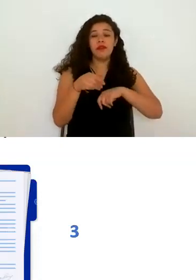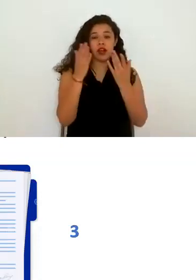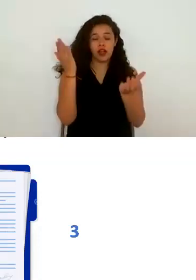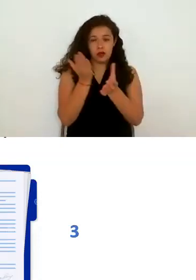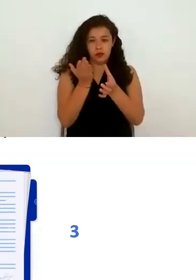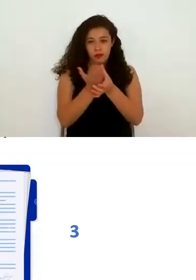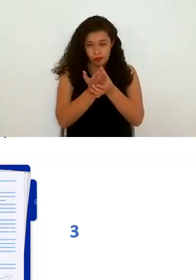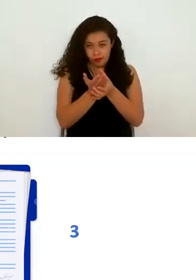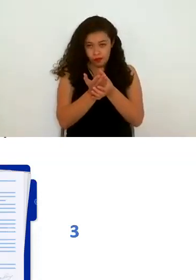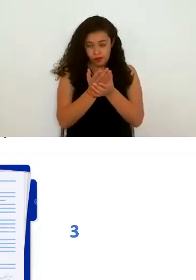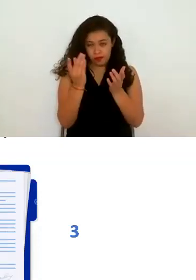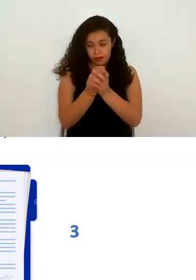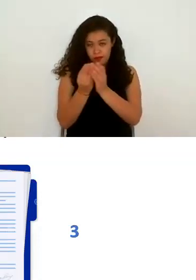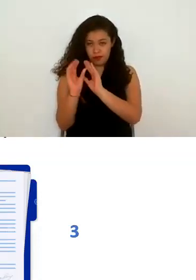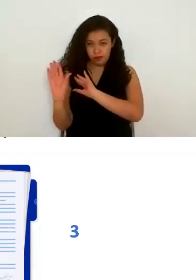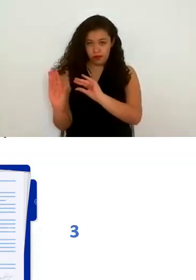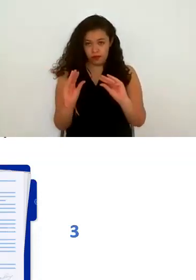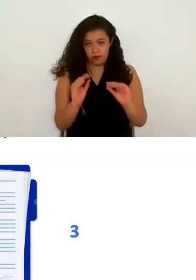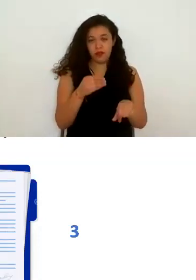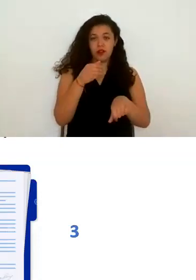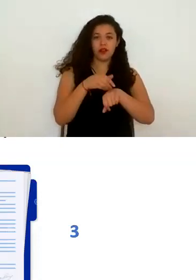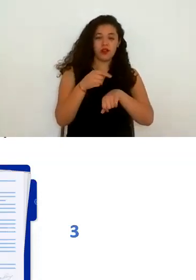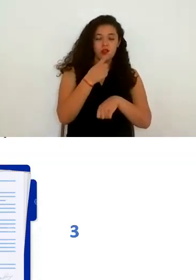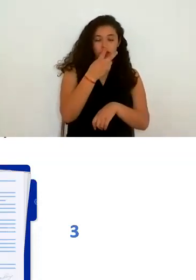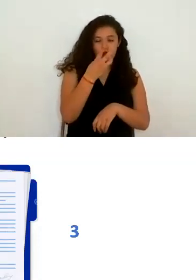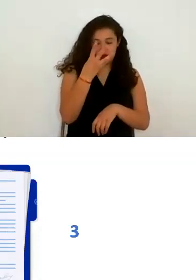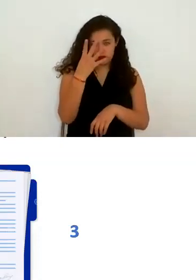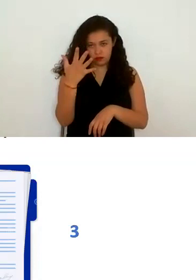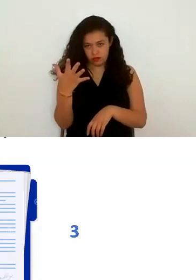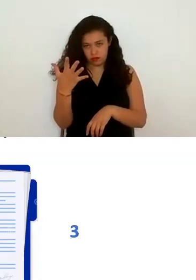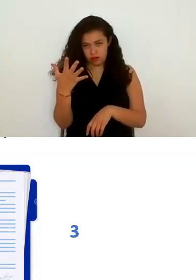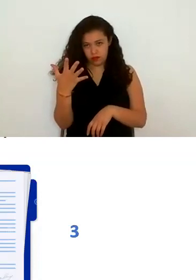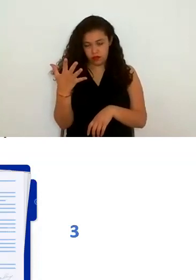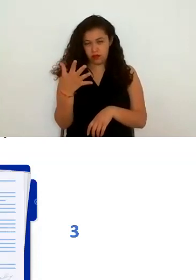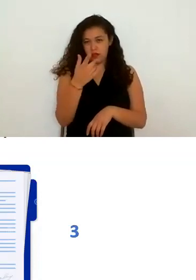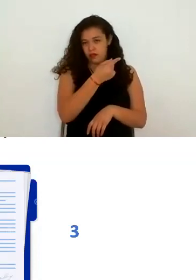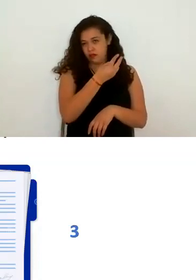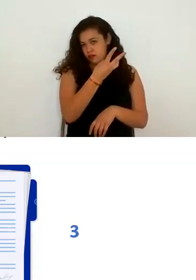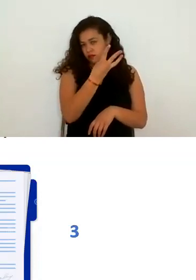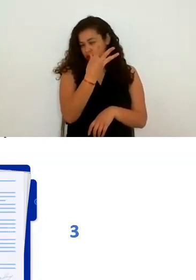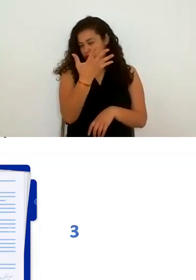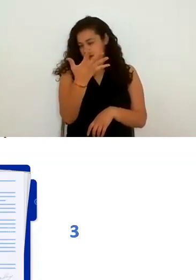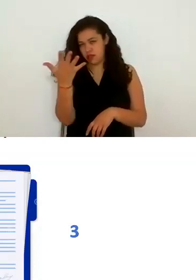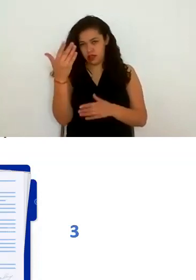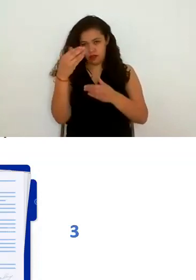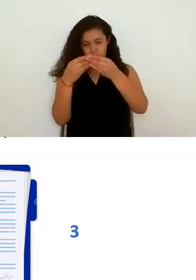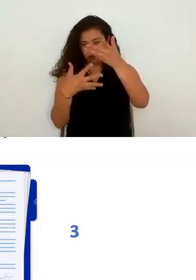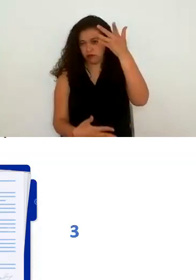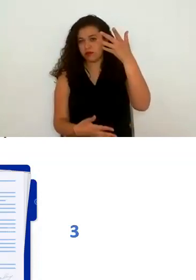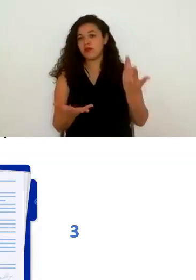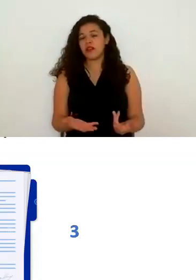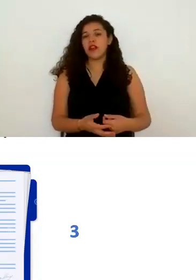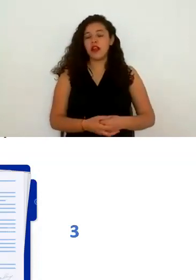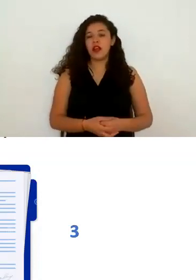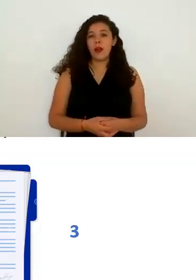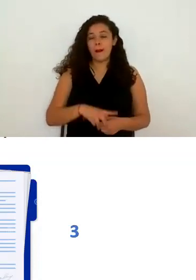capacitación, iniciamos nuevamente con la foliación 1, 2, 3, 4, hasta el último número que tengamos